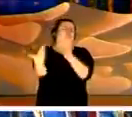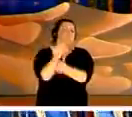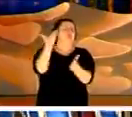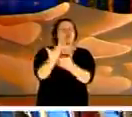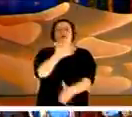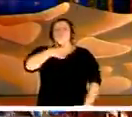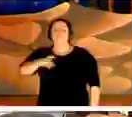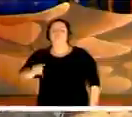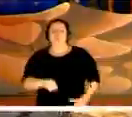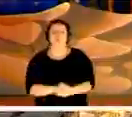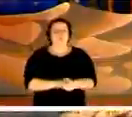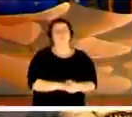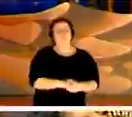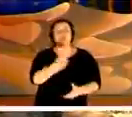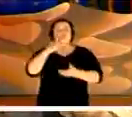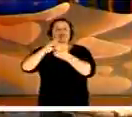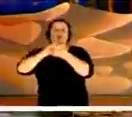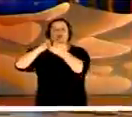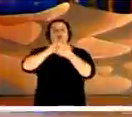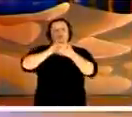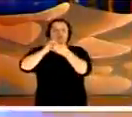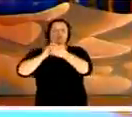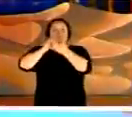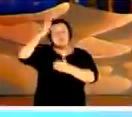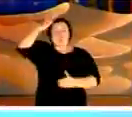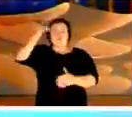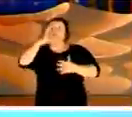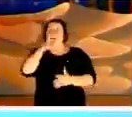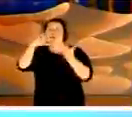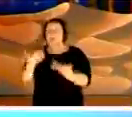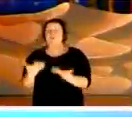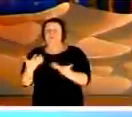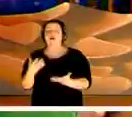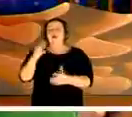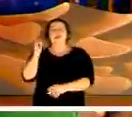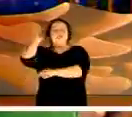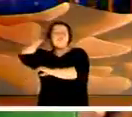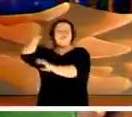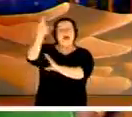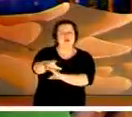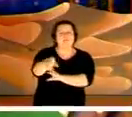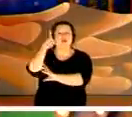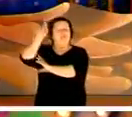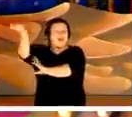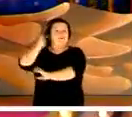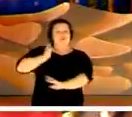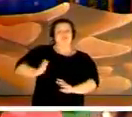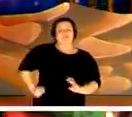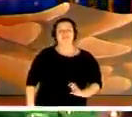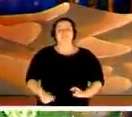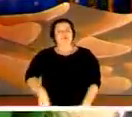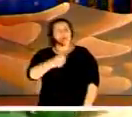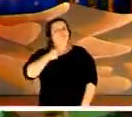Dice que el cuñado del monarca don Felipe en Paloma no era un profesional. Y como me gusta el deporte,